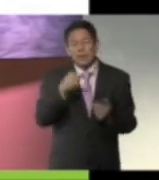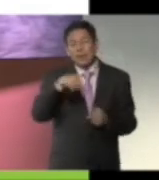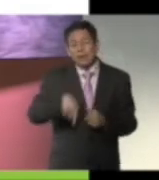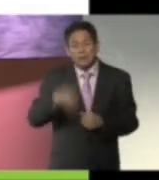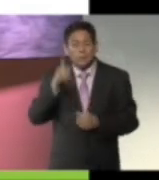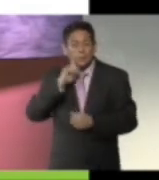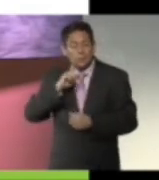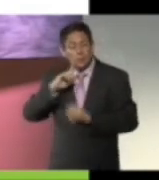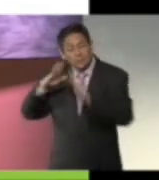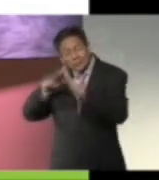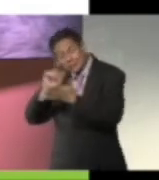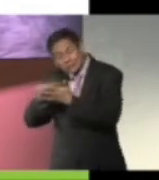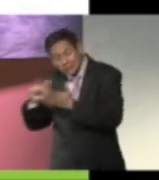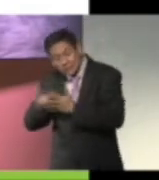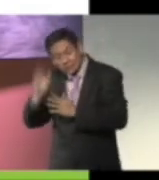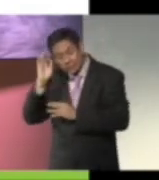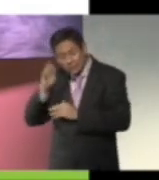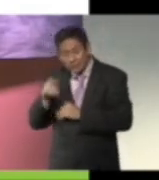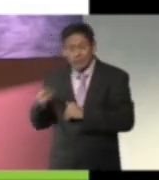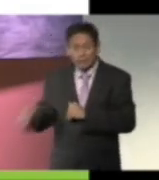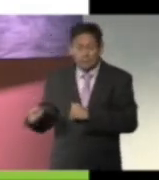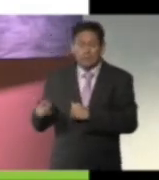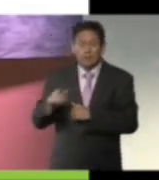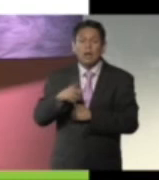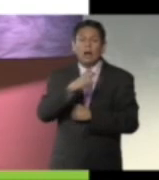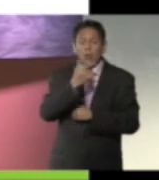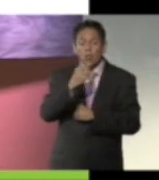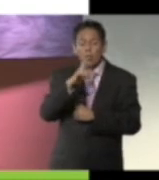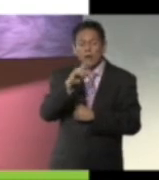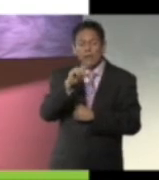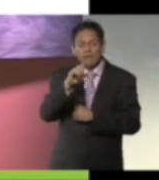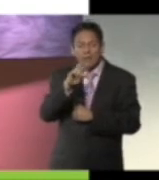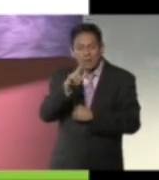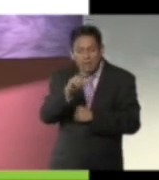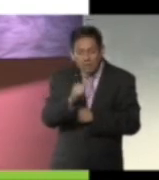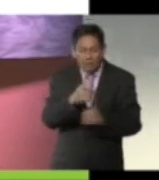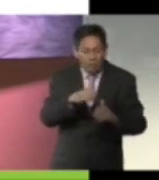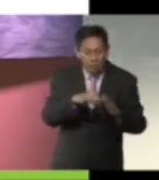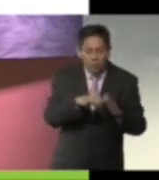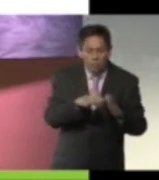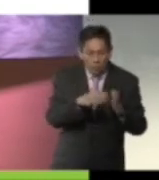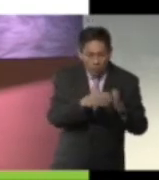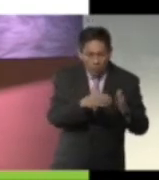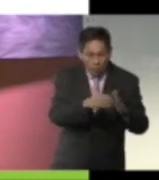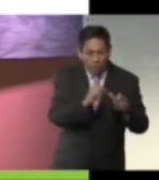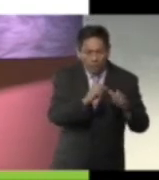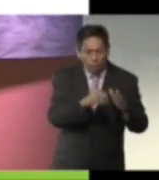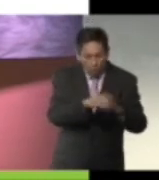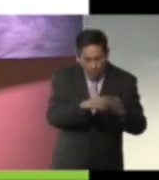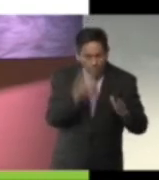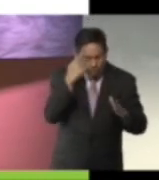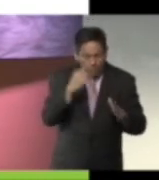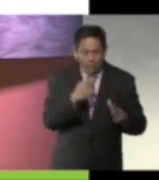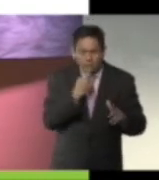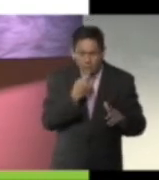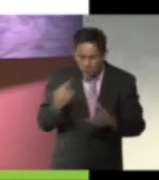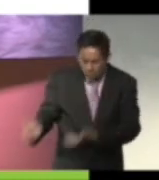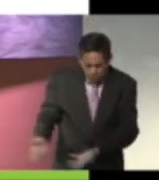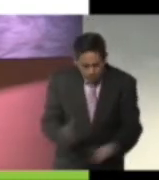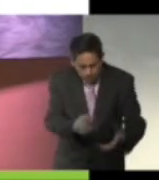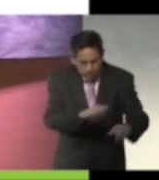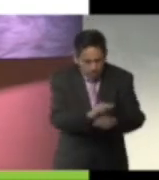tampoco les es permitido ninguna licencia laboral de ningún tipo. ¿Pagan lo